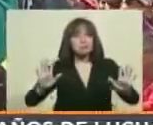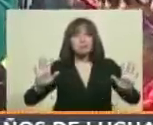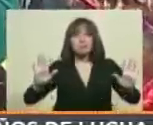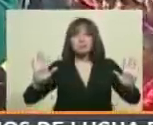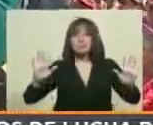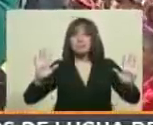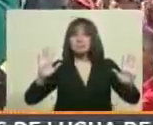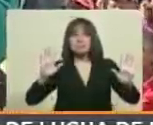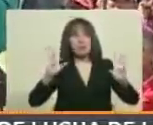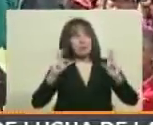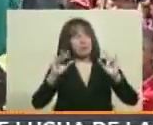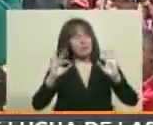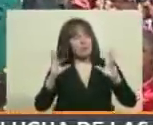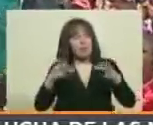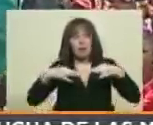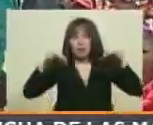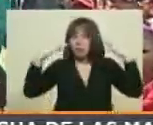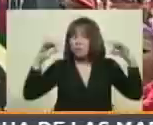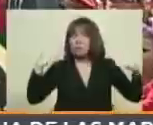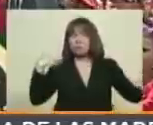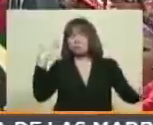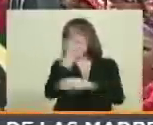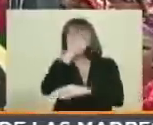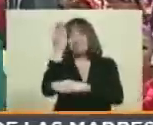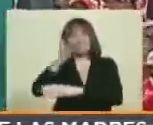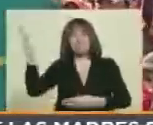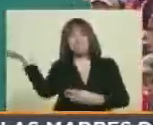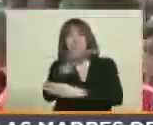operación mano de papel irá más allá